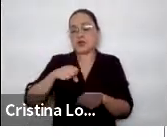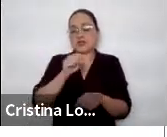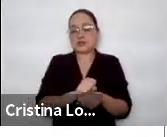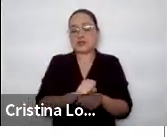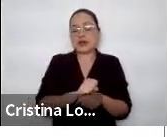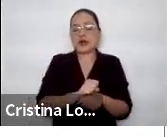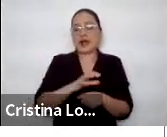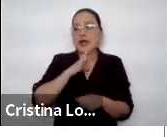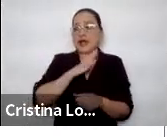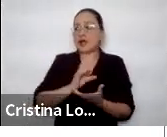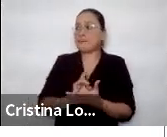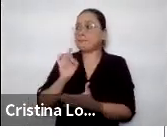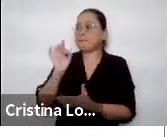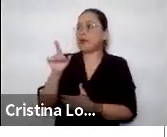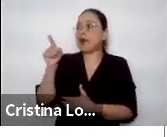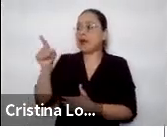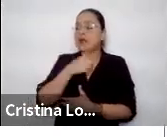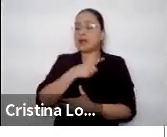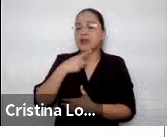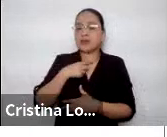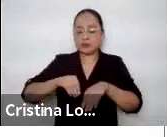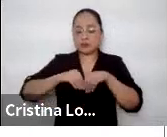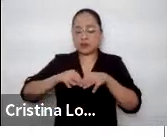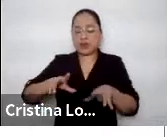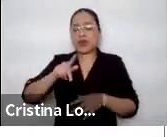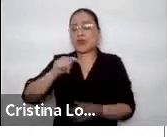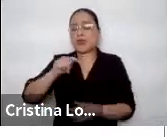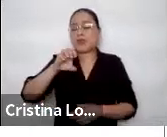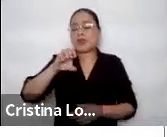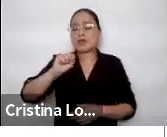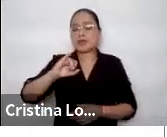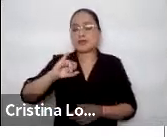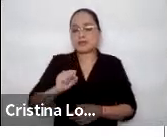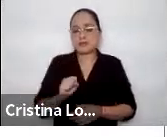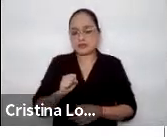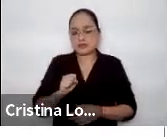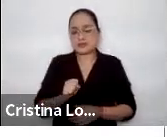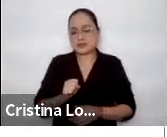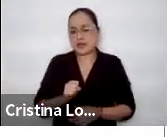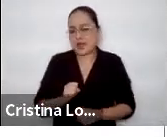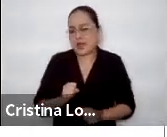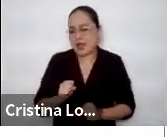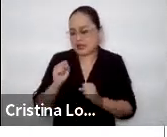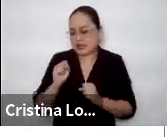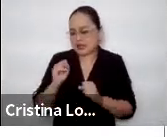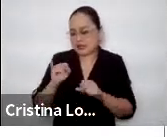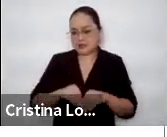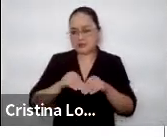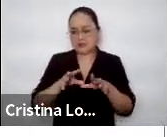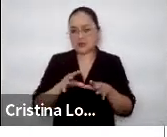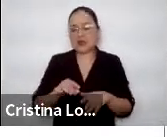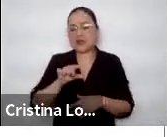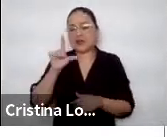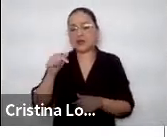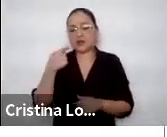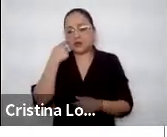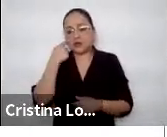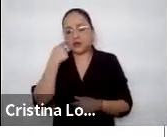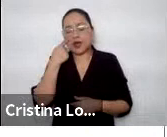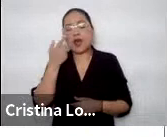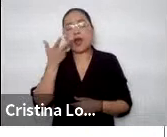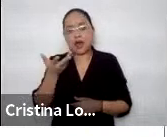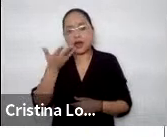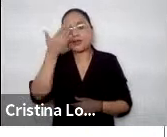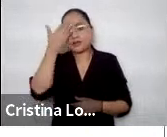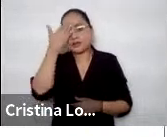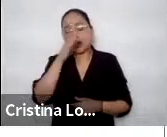a publicar la tesis, ¿sí? La tesis de jurisprudencia, y ustedes bien saben que a